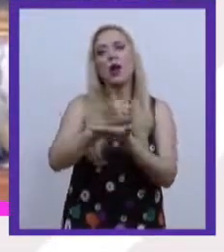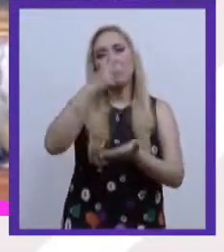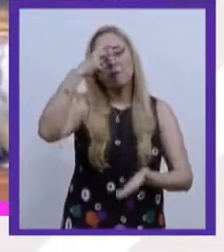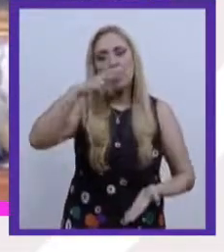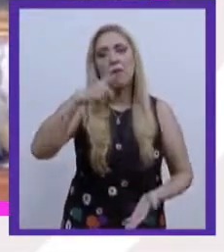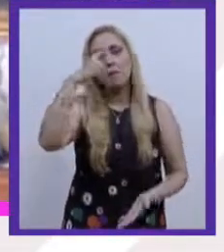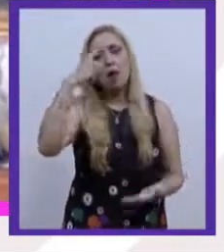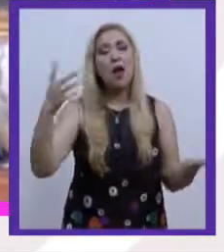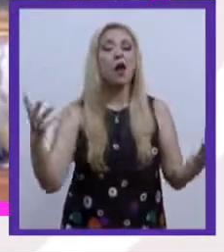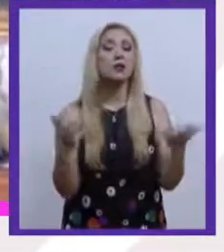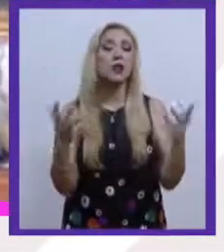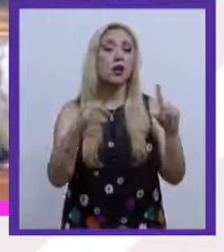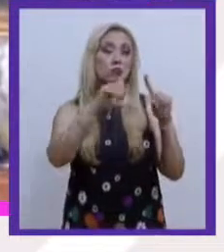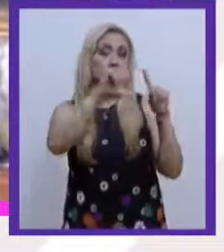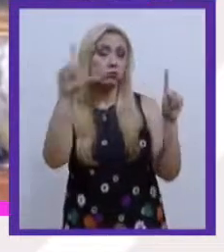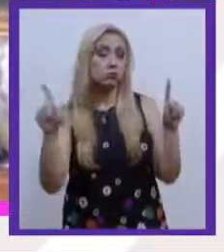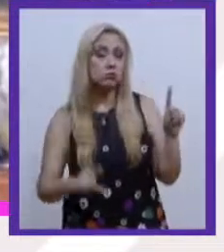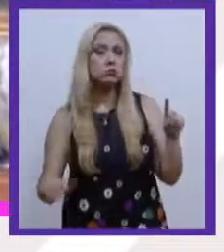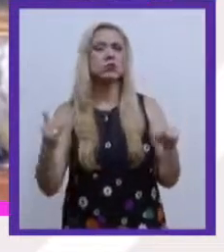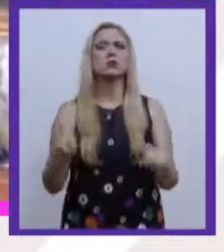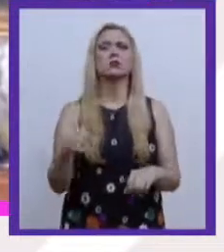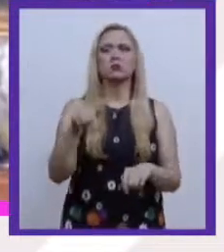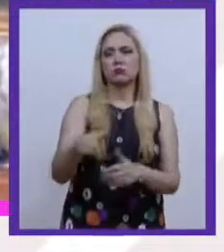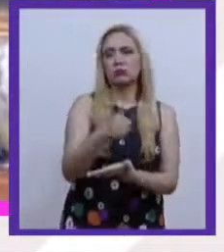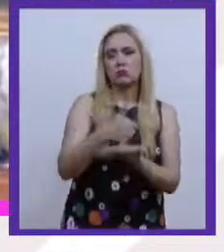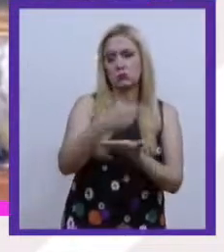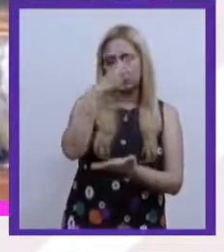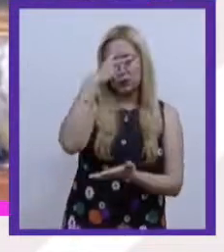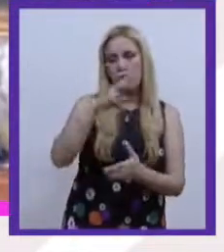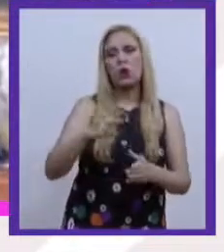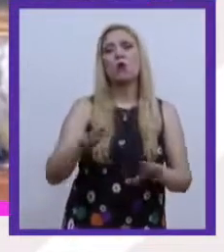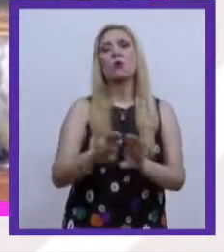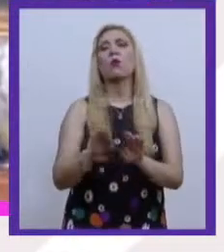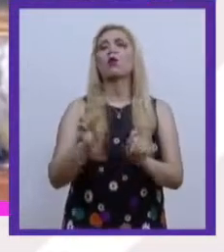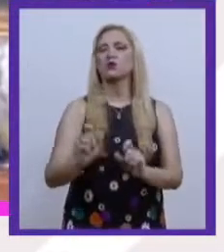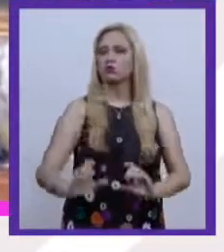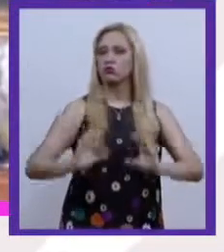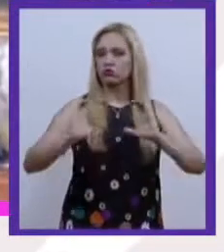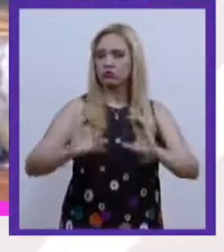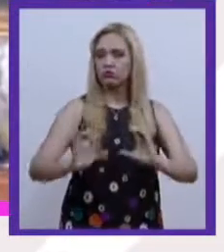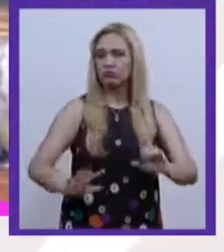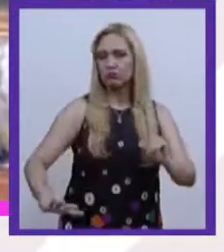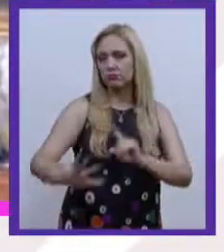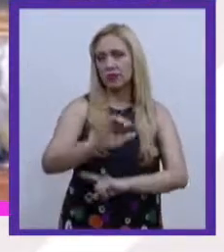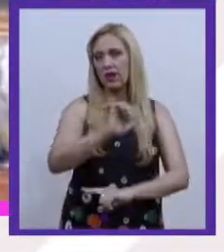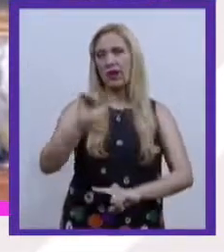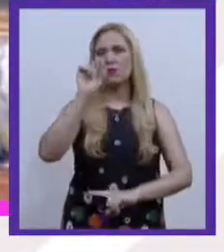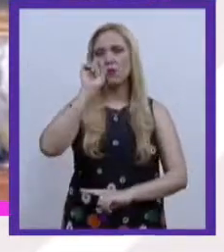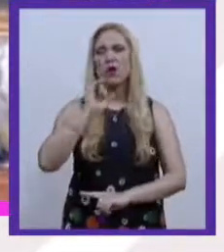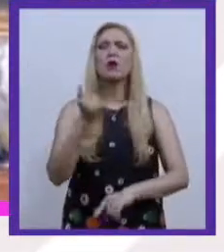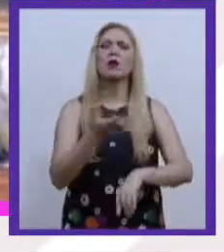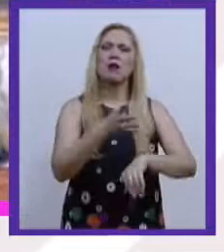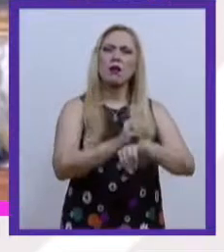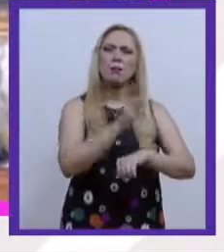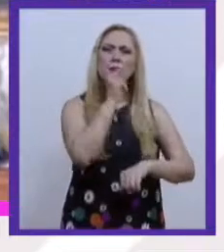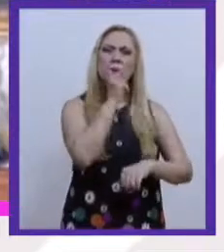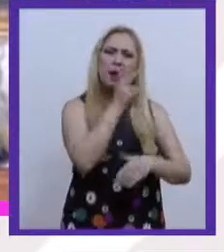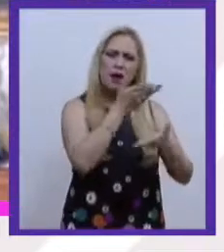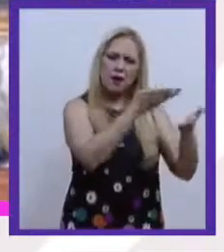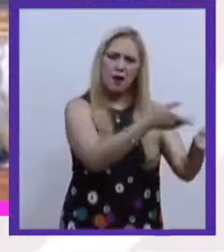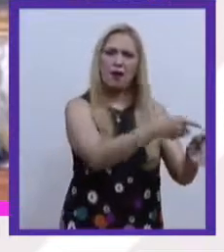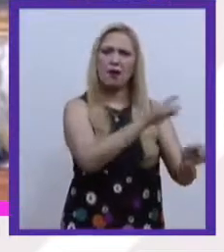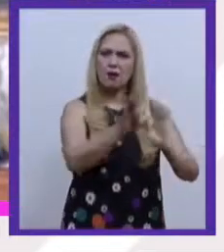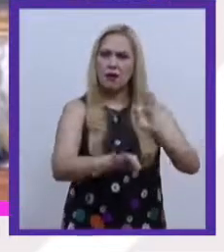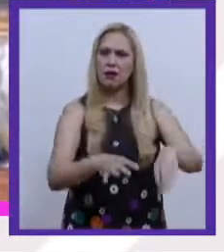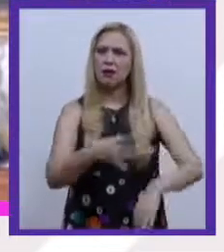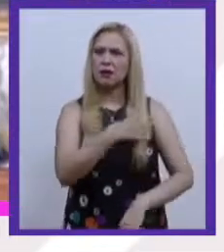los sistemas nacional y local de cuidados, así como para la implementación de licencias de paternidad de acuerdo con buenas